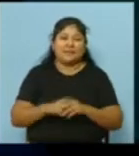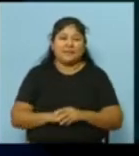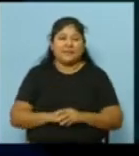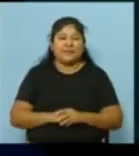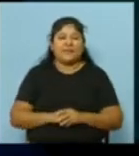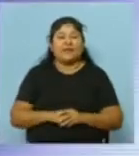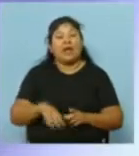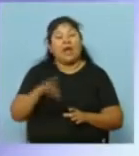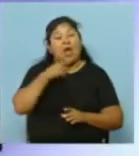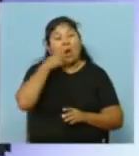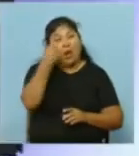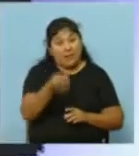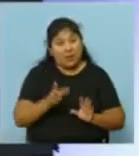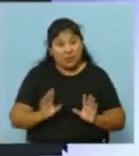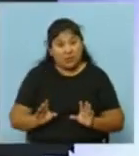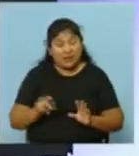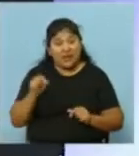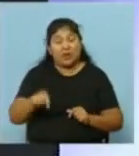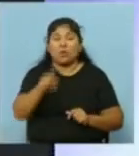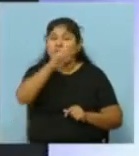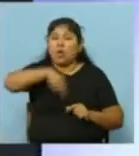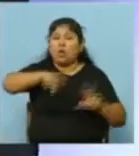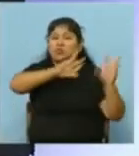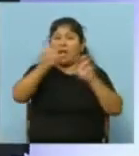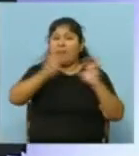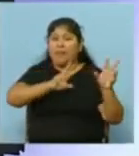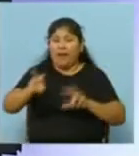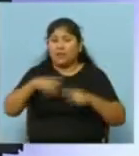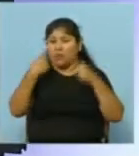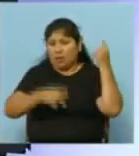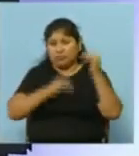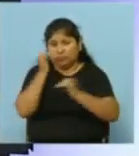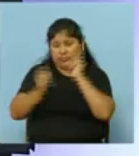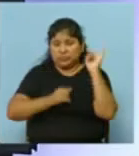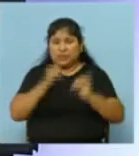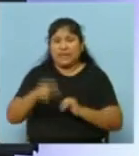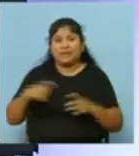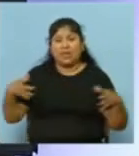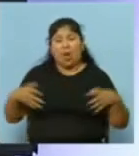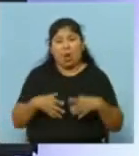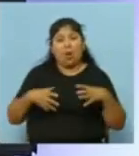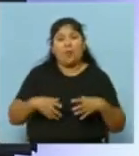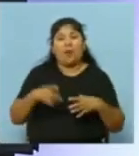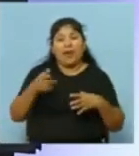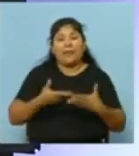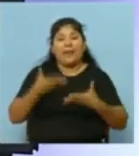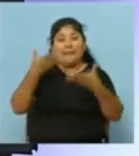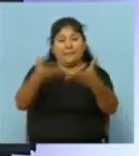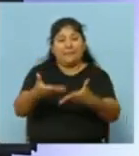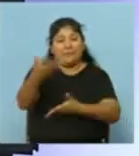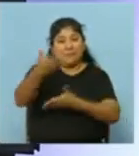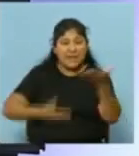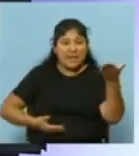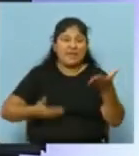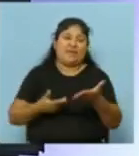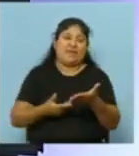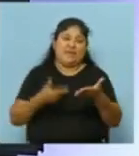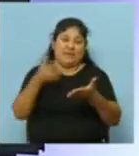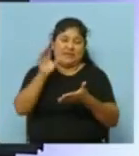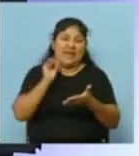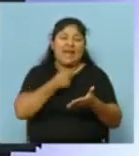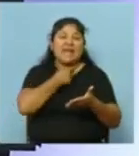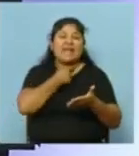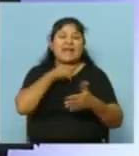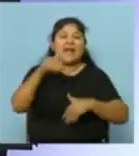justamente de todo esto lo que estás hablando desde la oposición plantean un armar un gran frente opositor